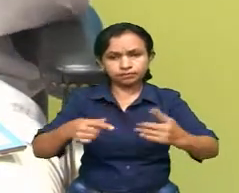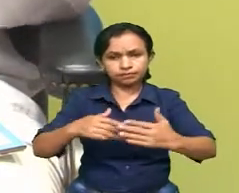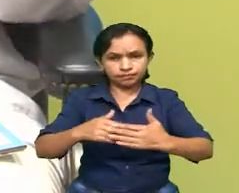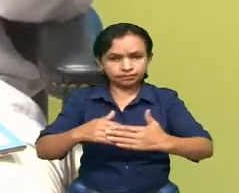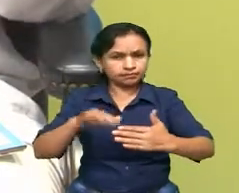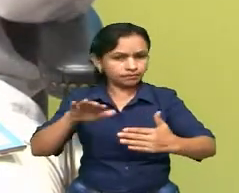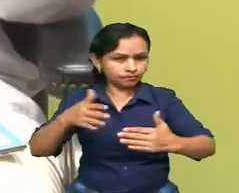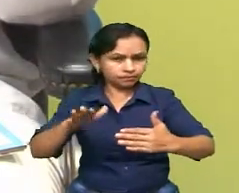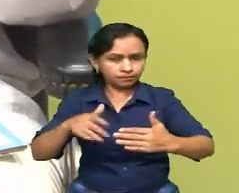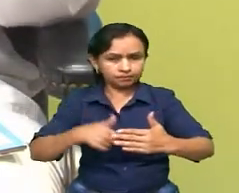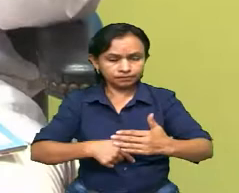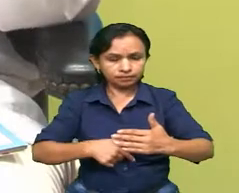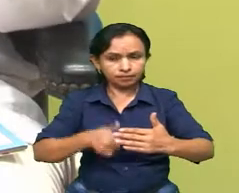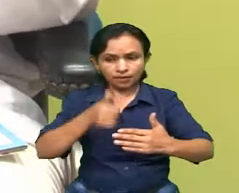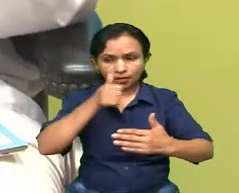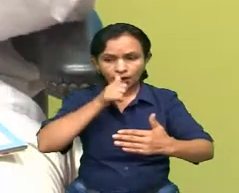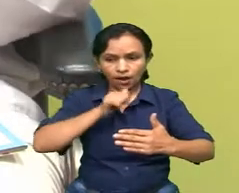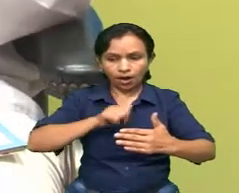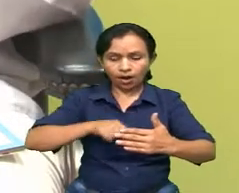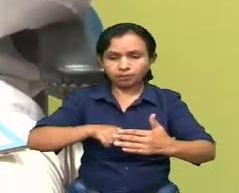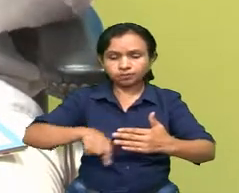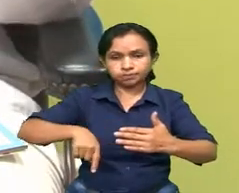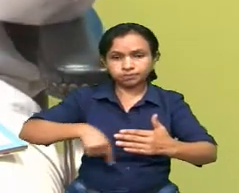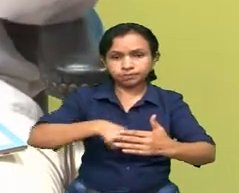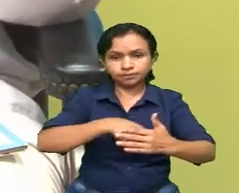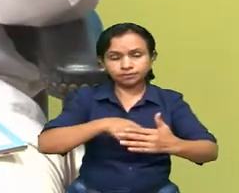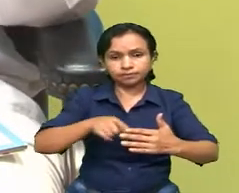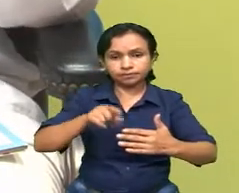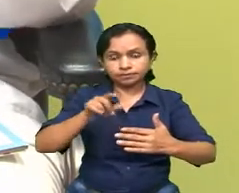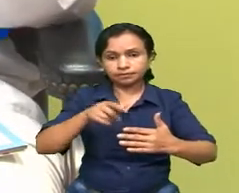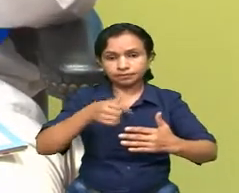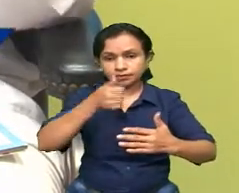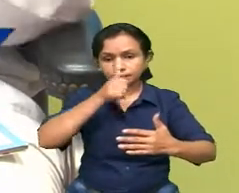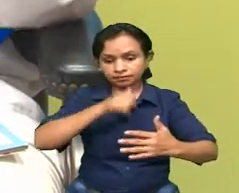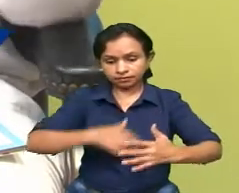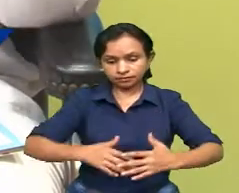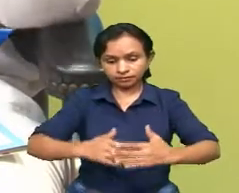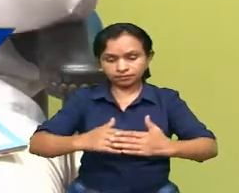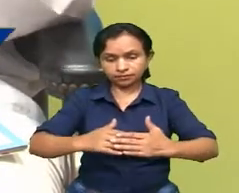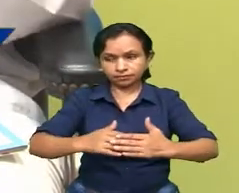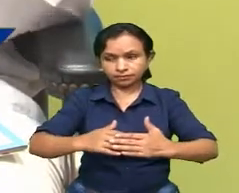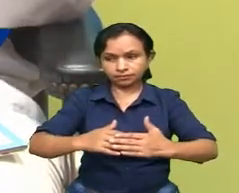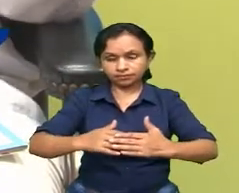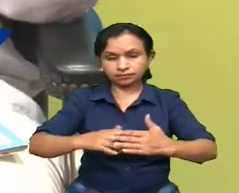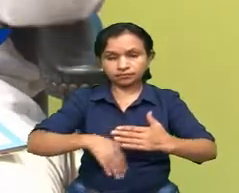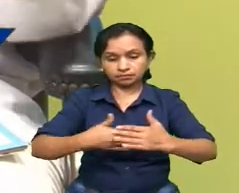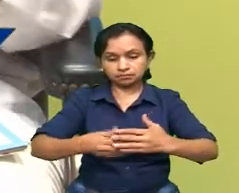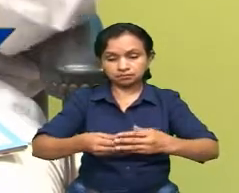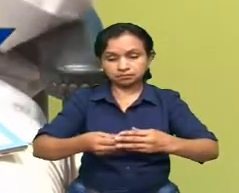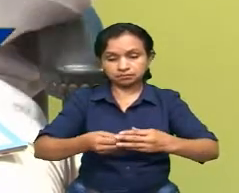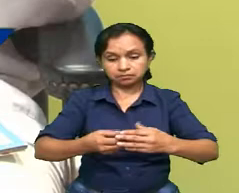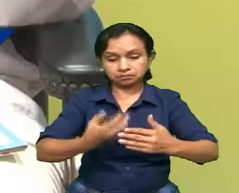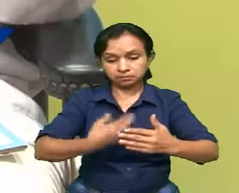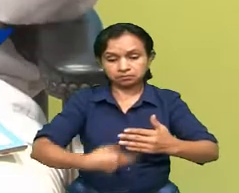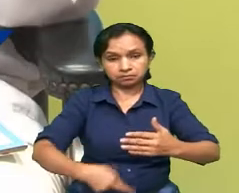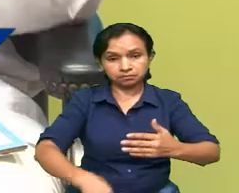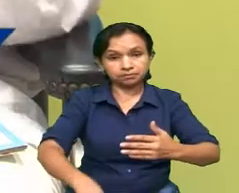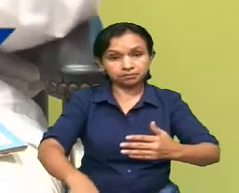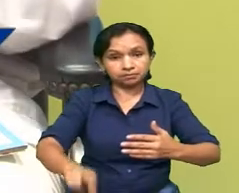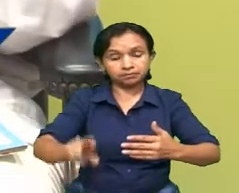por los líquidos donde anda el bebé, el líquido amniótico, que es cuando la mujer dice reventó fuente, la sangre, todo eso